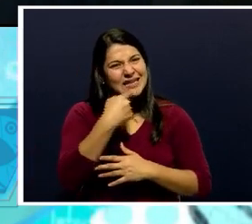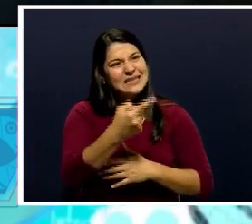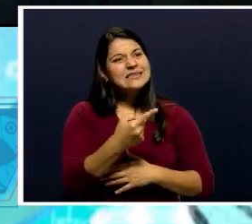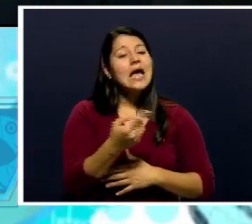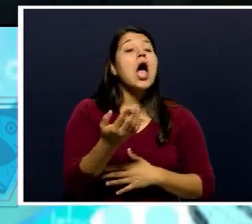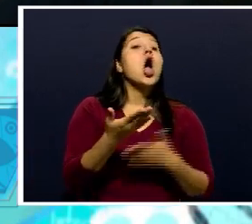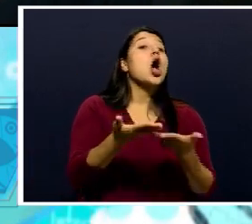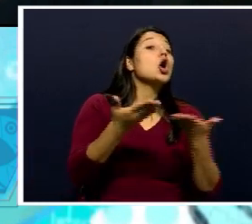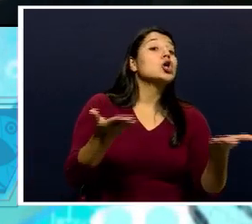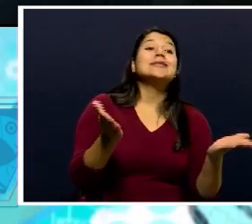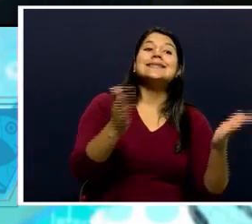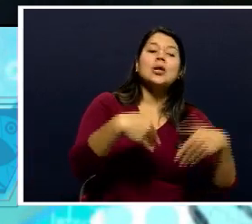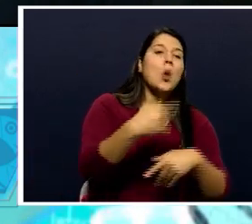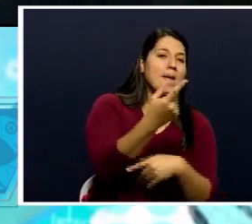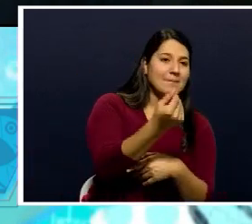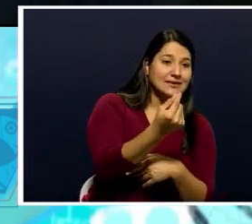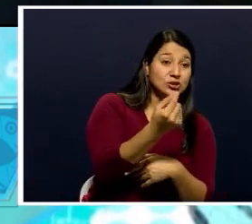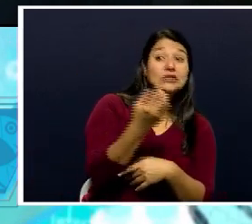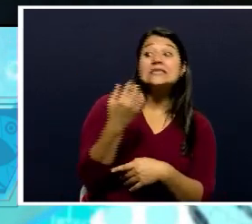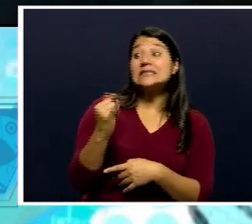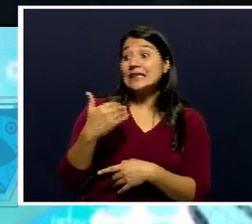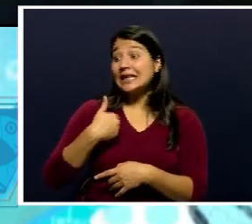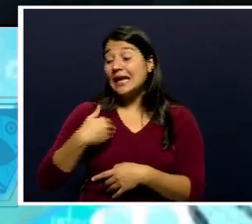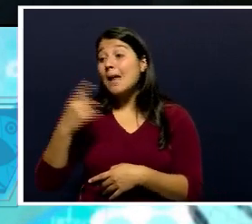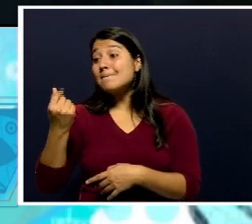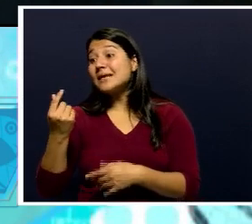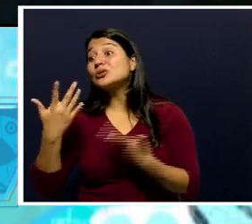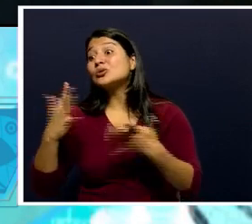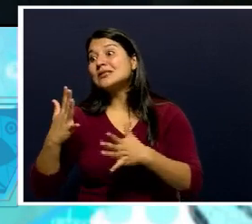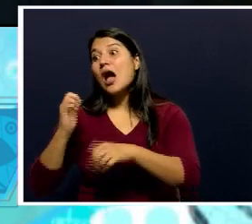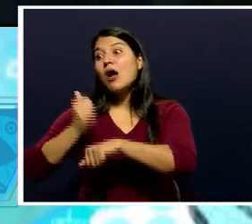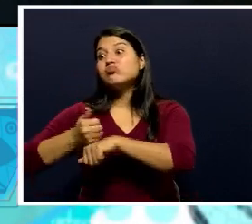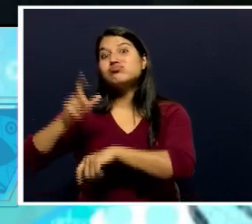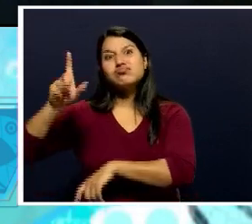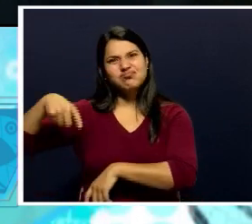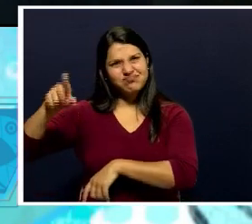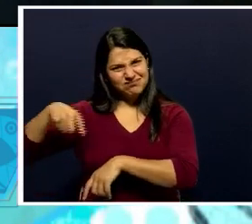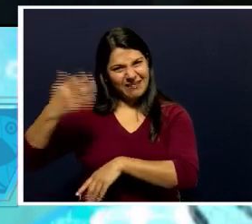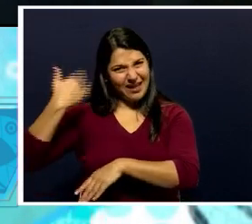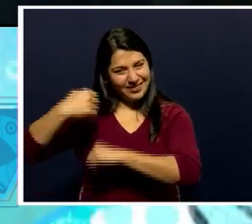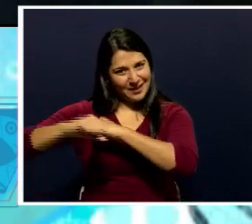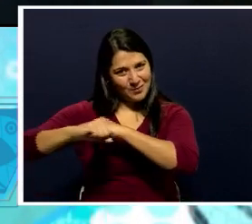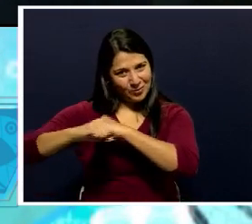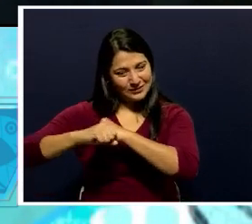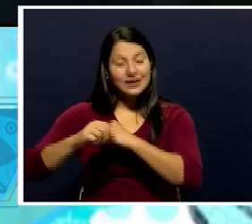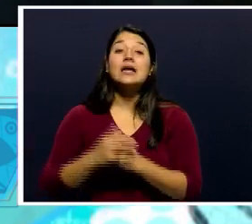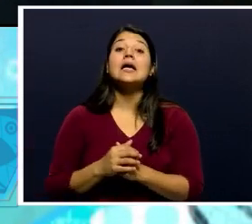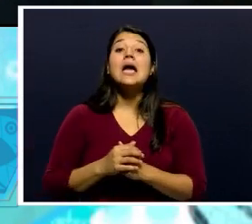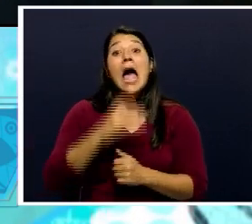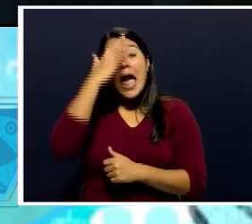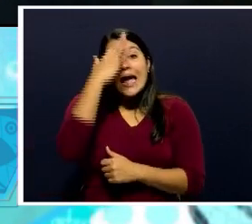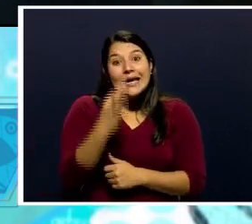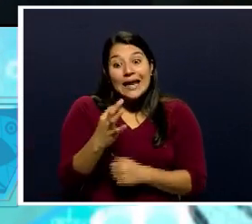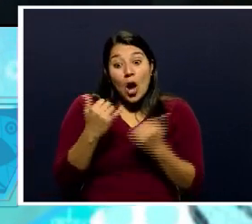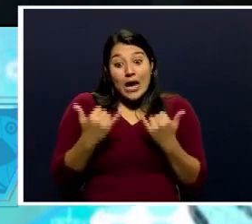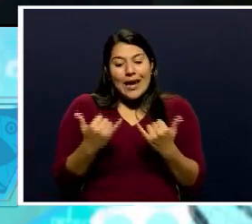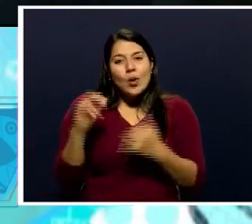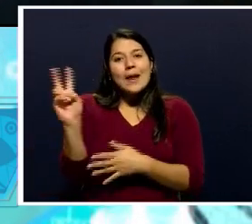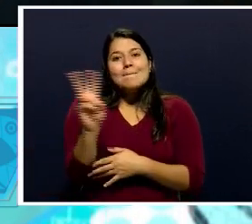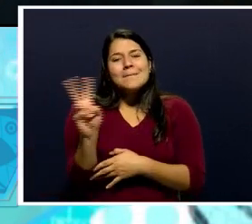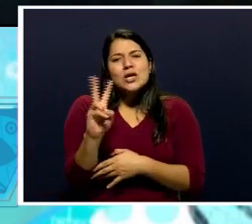tenían precio, para eso había una tarjeta de crédito. Creo que este virus nos pone a todos en